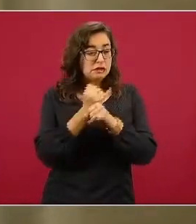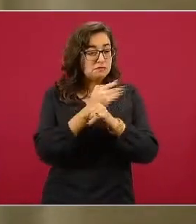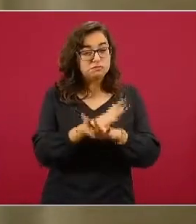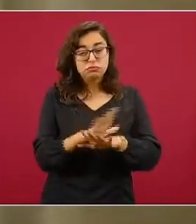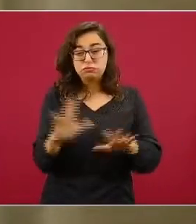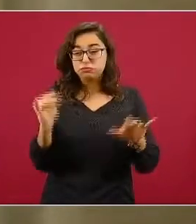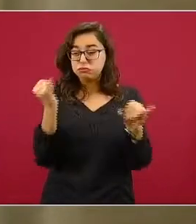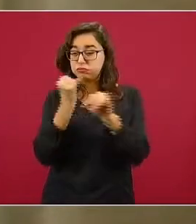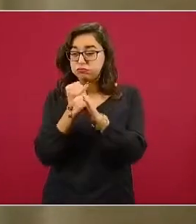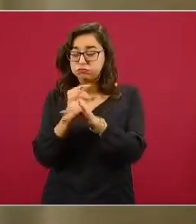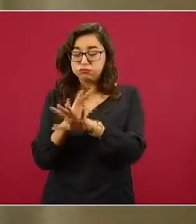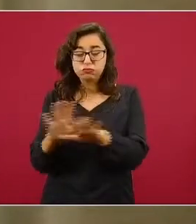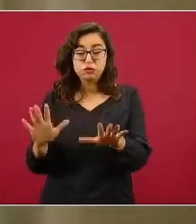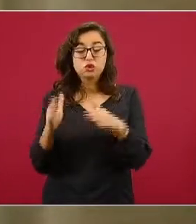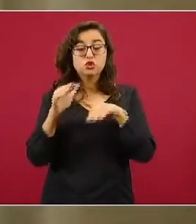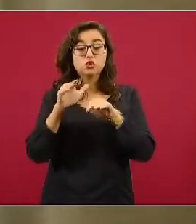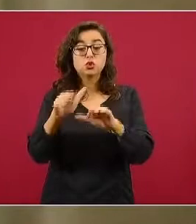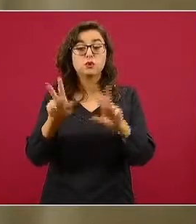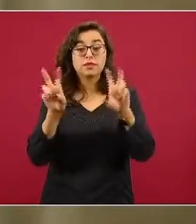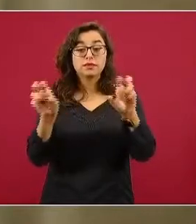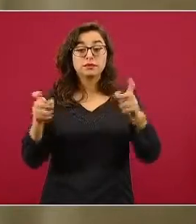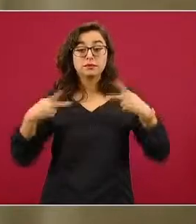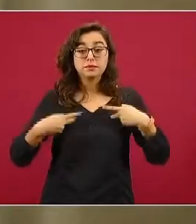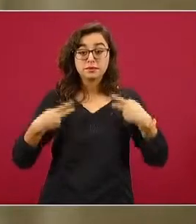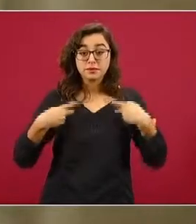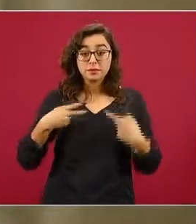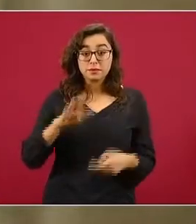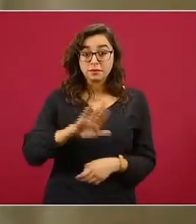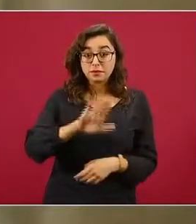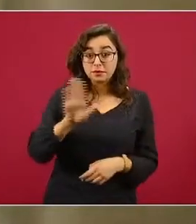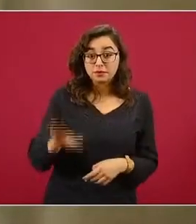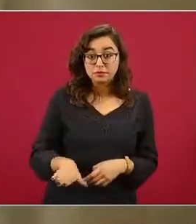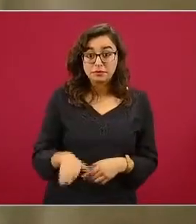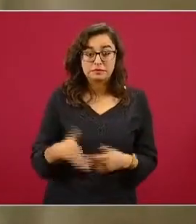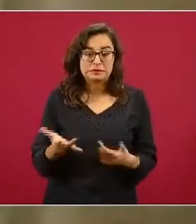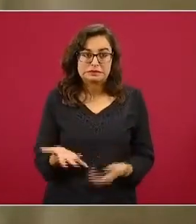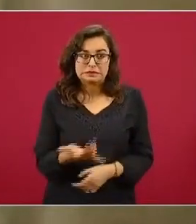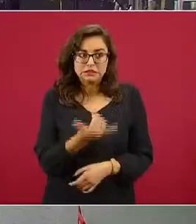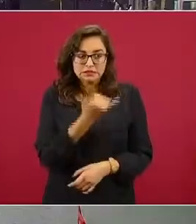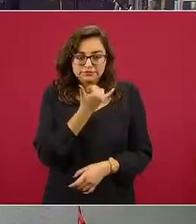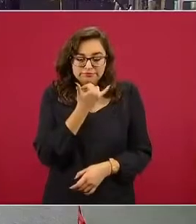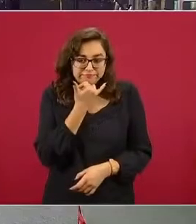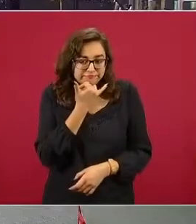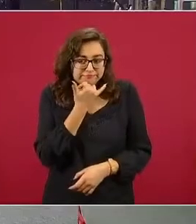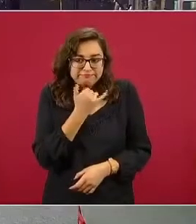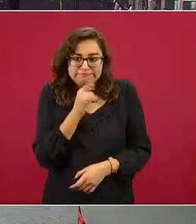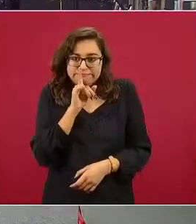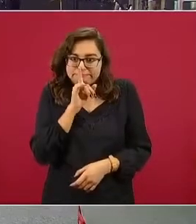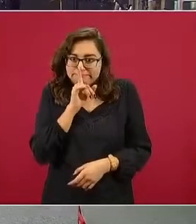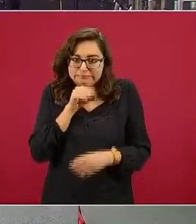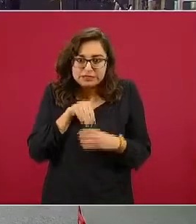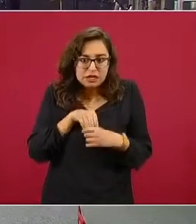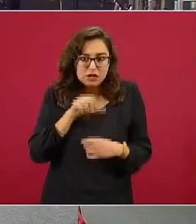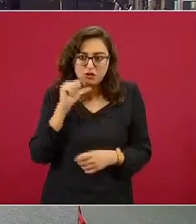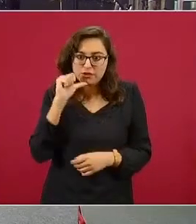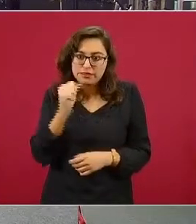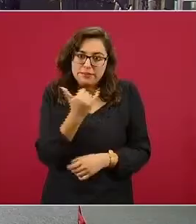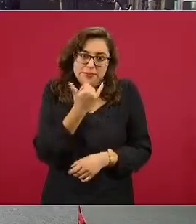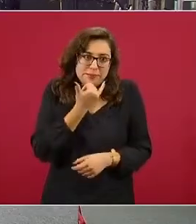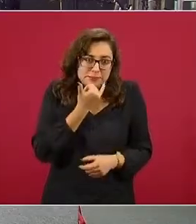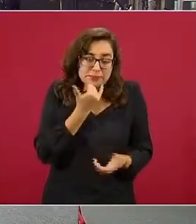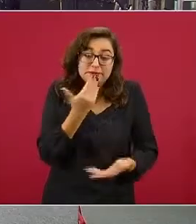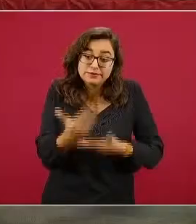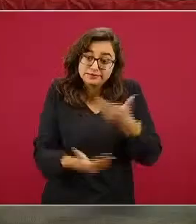desinformación respecto a las defunciones. No es un secreto y pido disculpas por anticipado, pero es necesario hacer este tipo